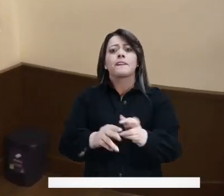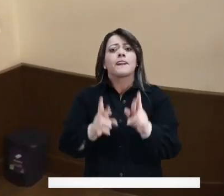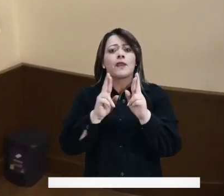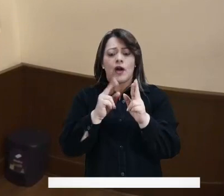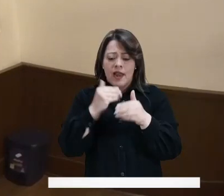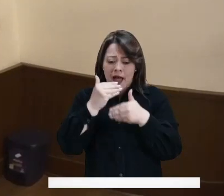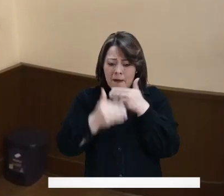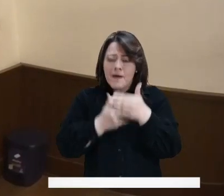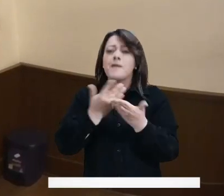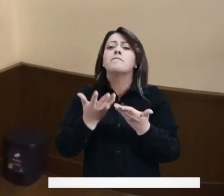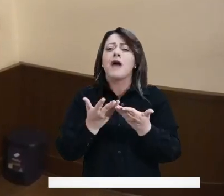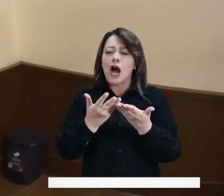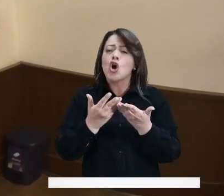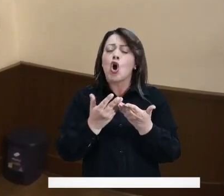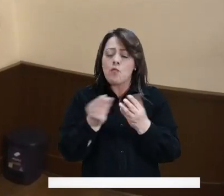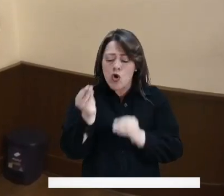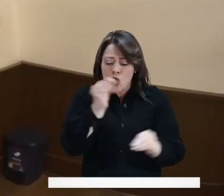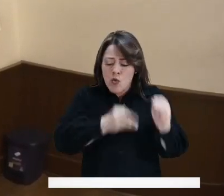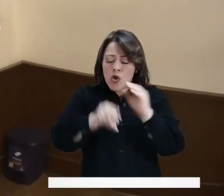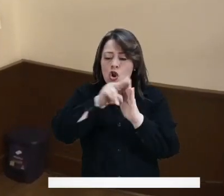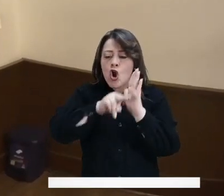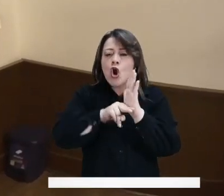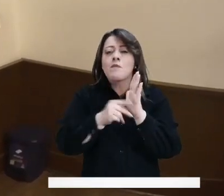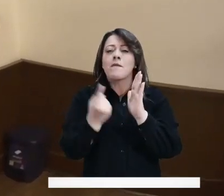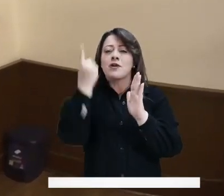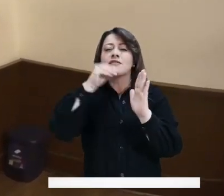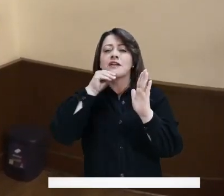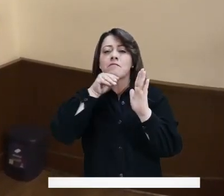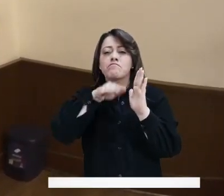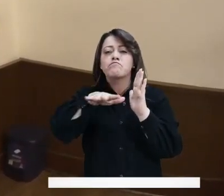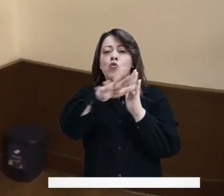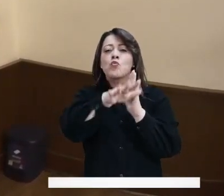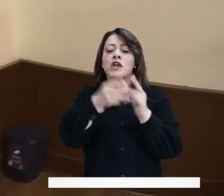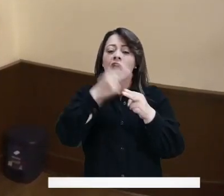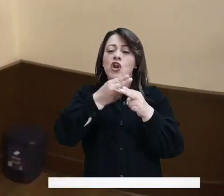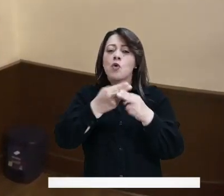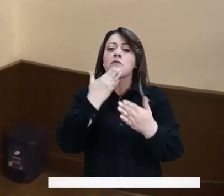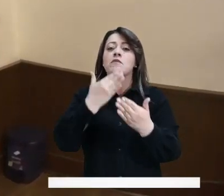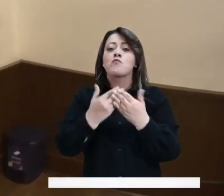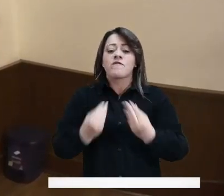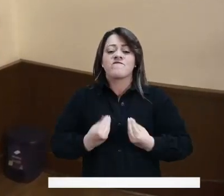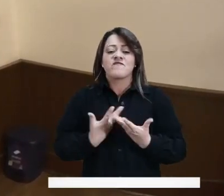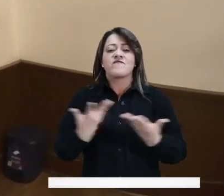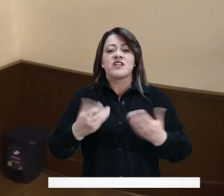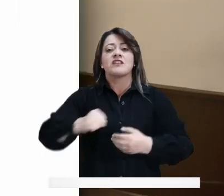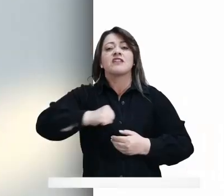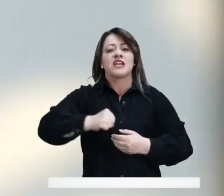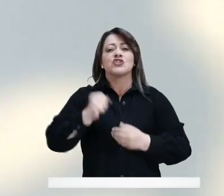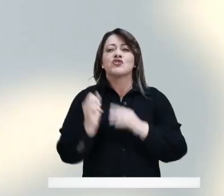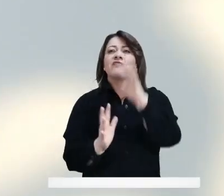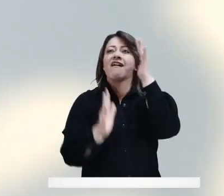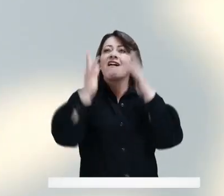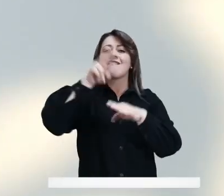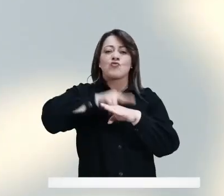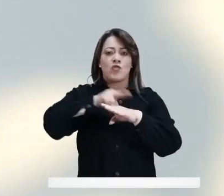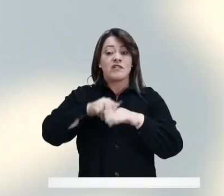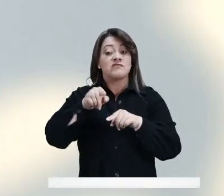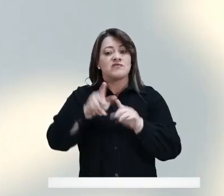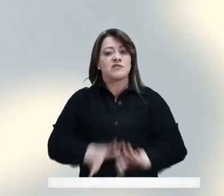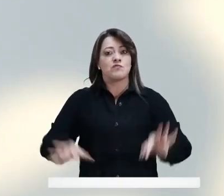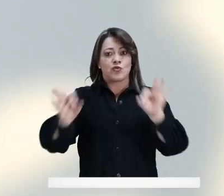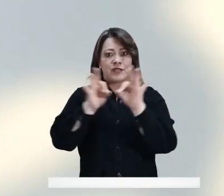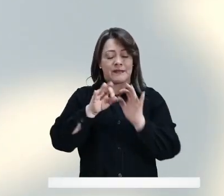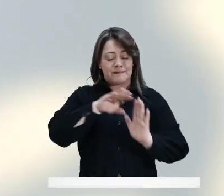aspiramos a dejar mediante lineamientos de política pública como es el buen vivir y los derechos de la naturaleza. Y vamos llegando